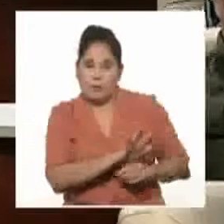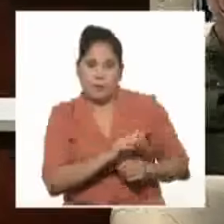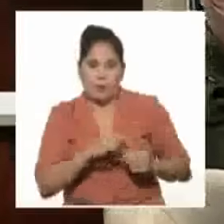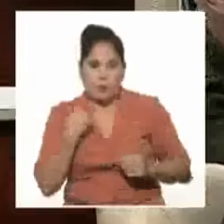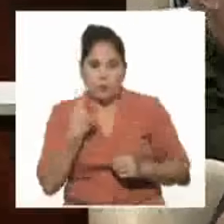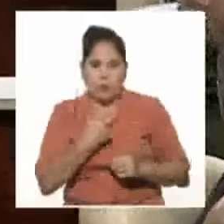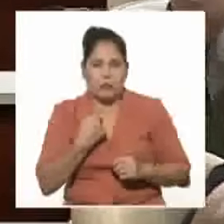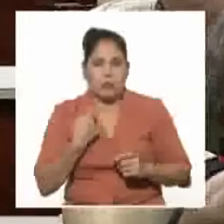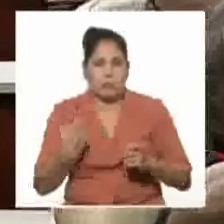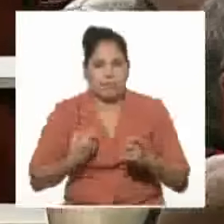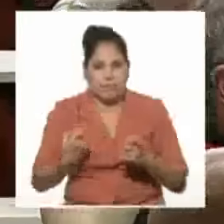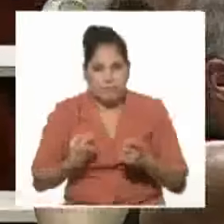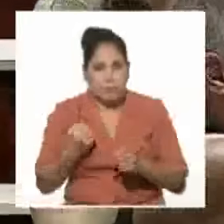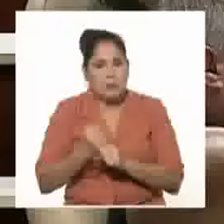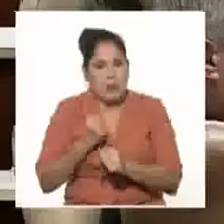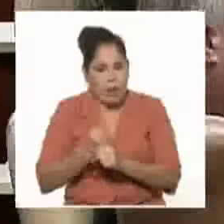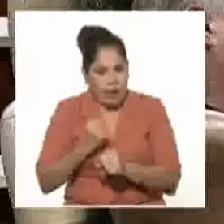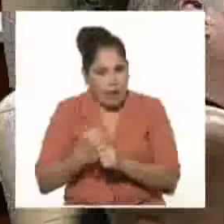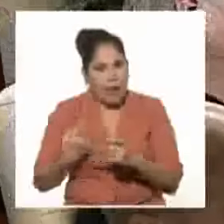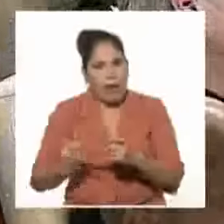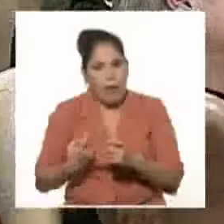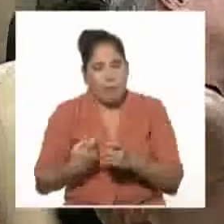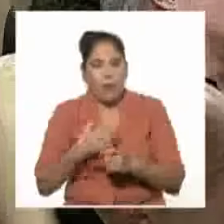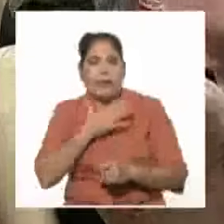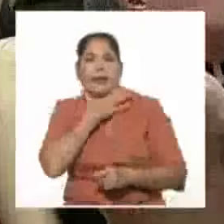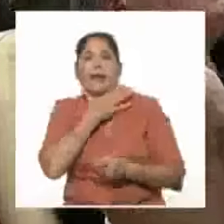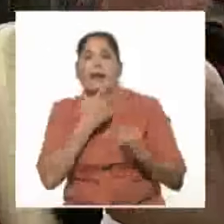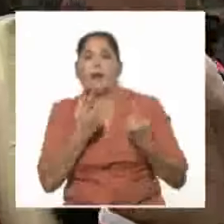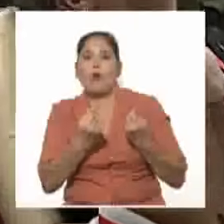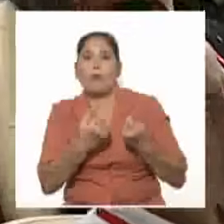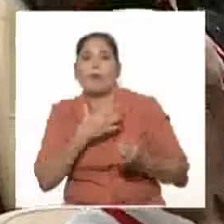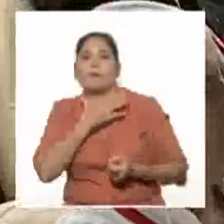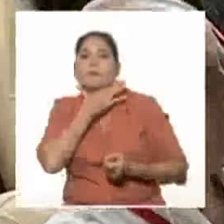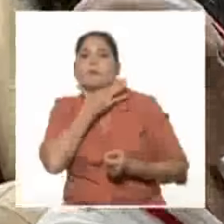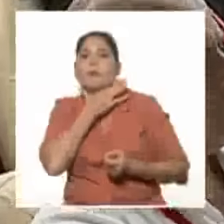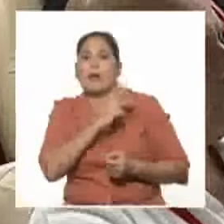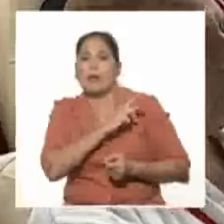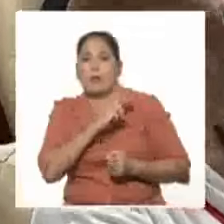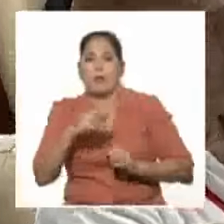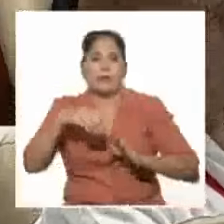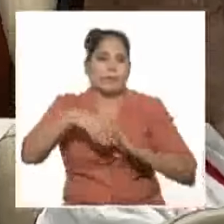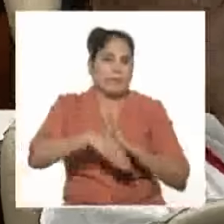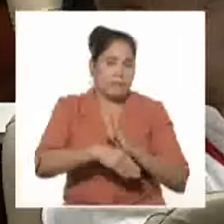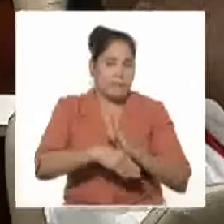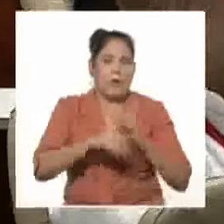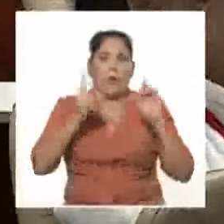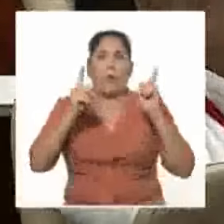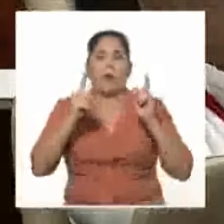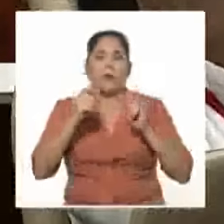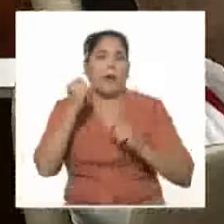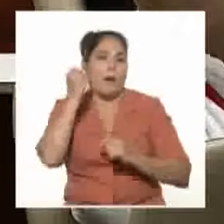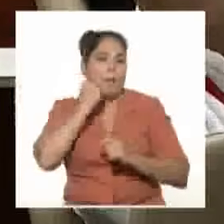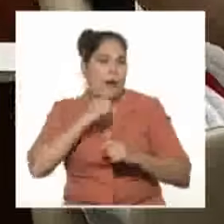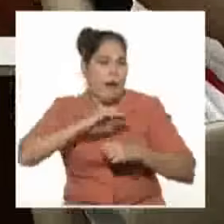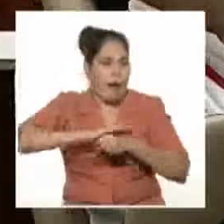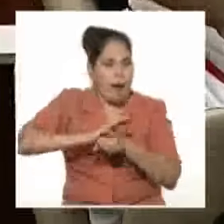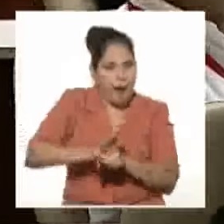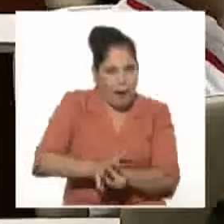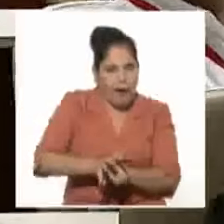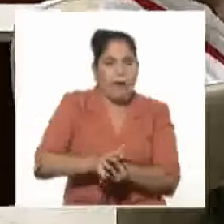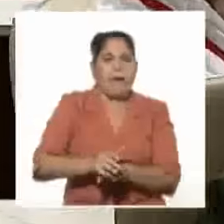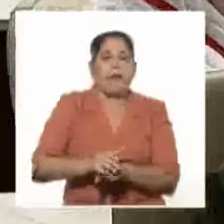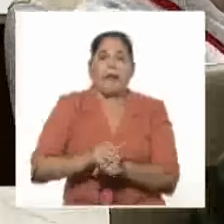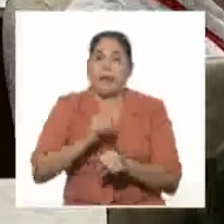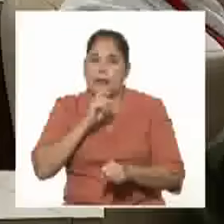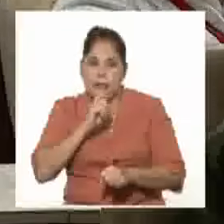alimenta el renovado empeño imperial por asfixiar a la revolución cubana, aplicando una política de máxima presión, de